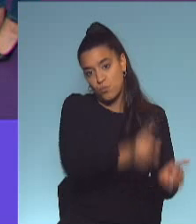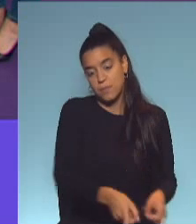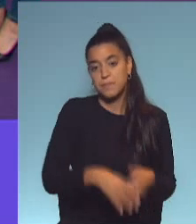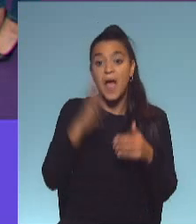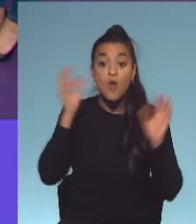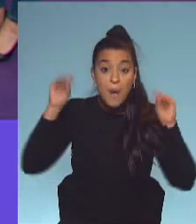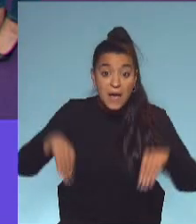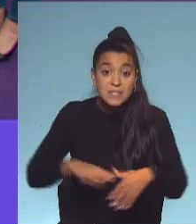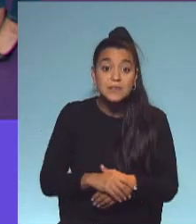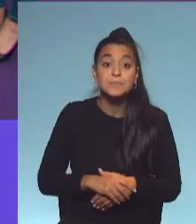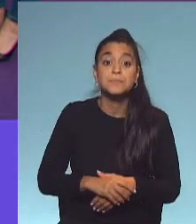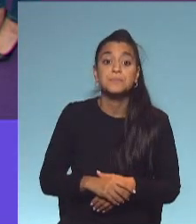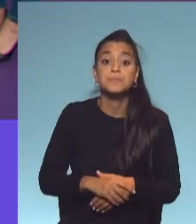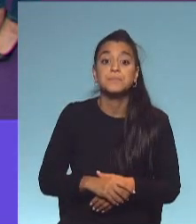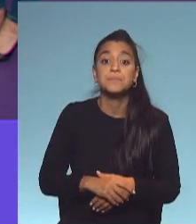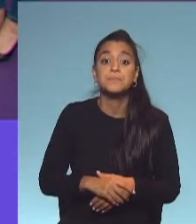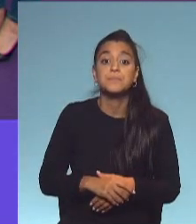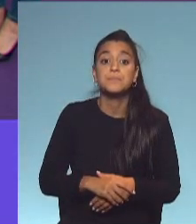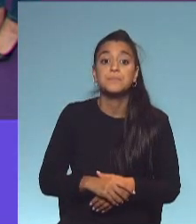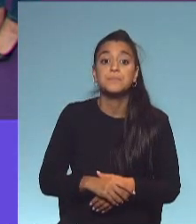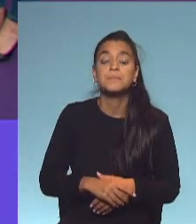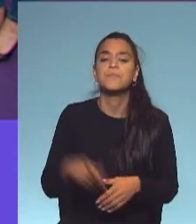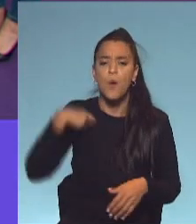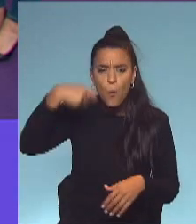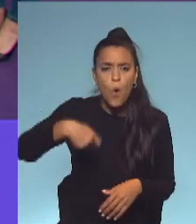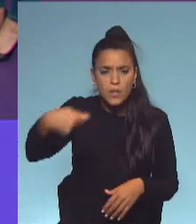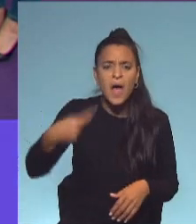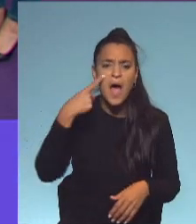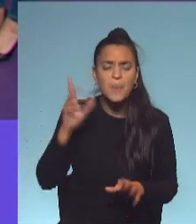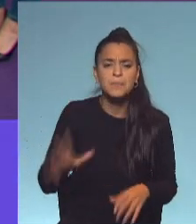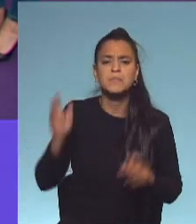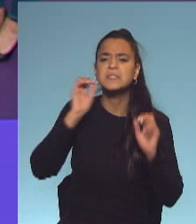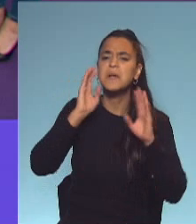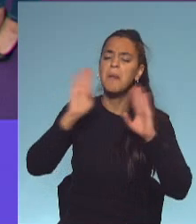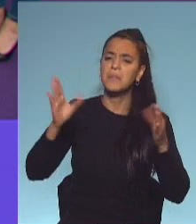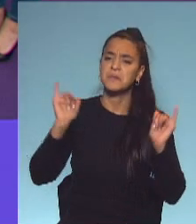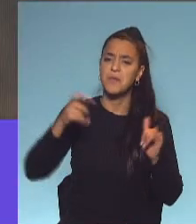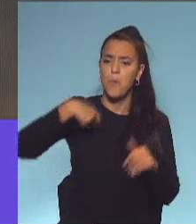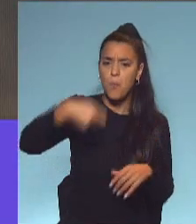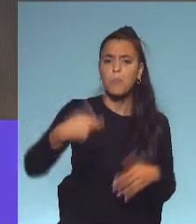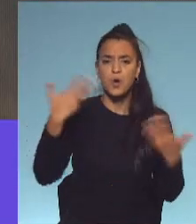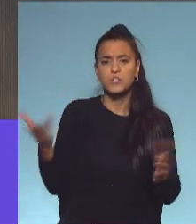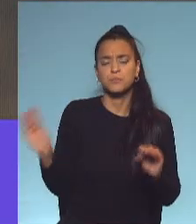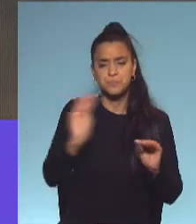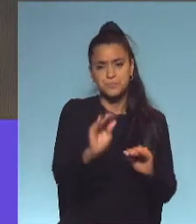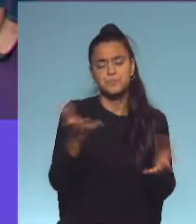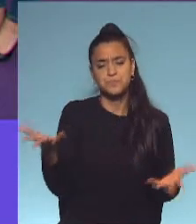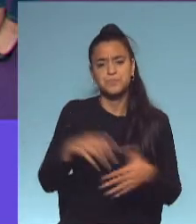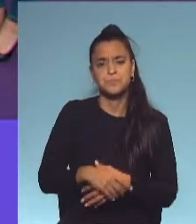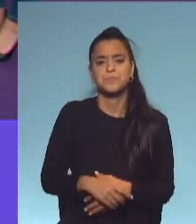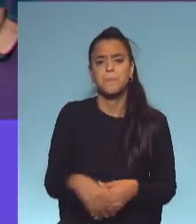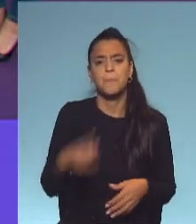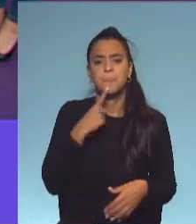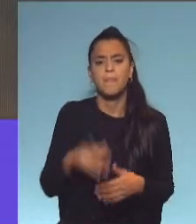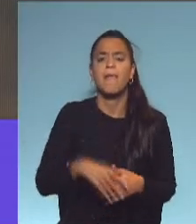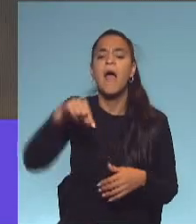¿tenemos algo más? A ver, en cuotas, eso, la verdad me llama la atención lo de sí, las cuotas. Sí, por eso te lo traje. No había salido, porque, no lo